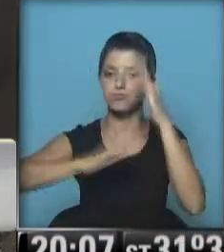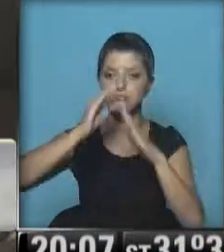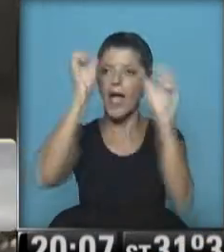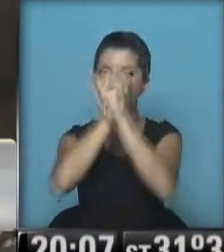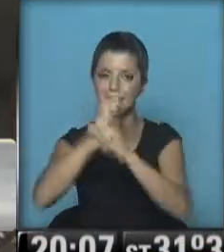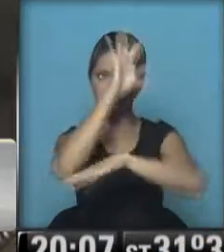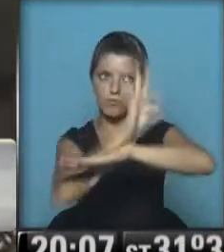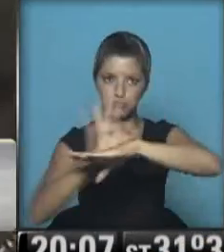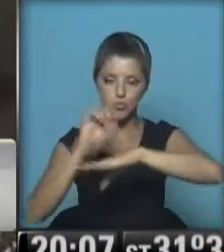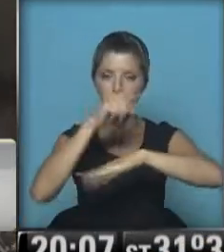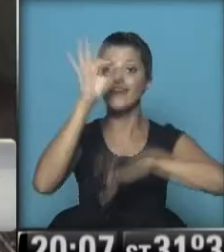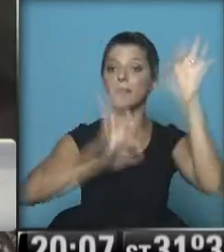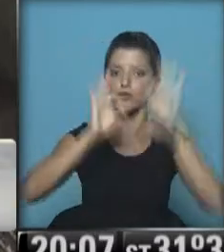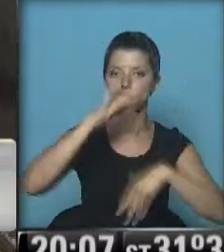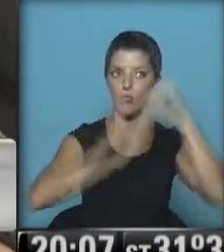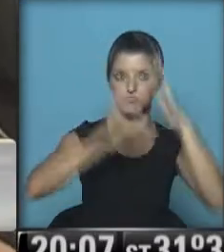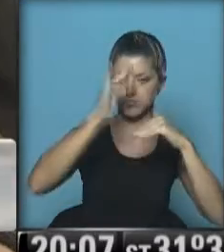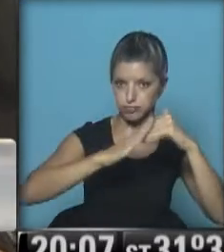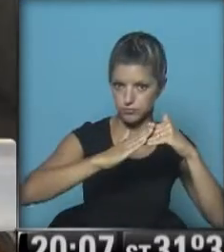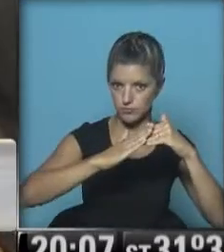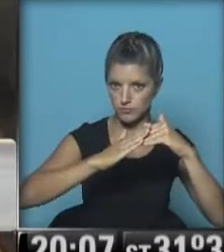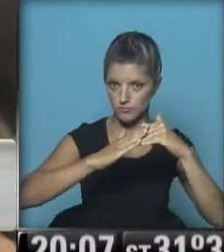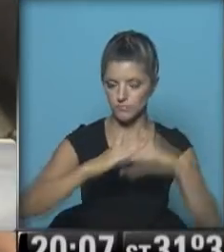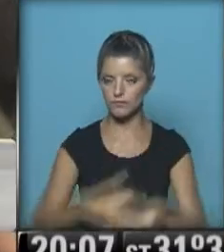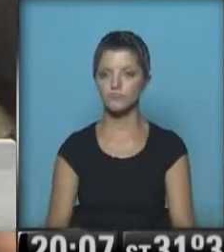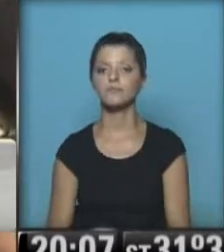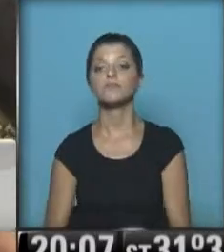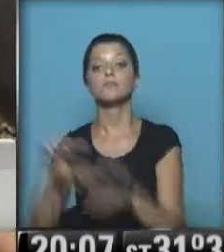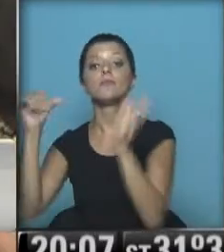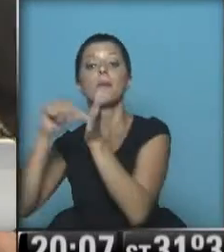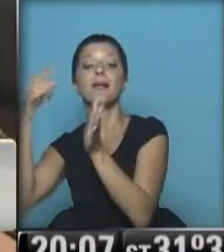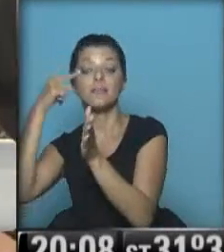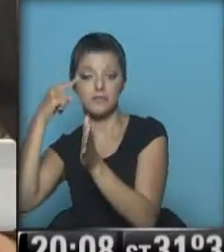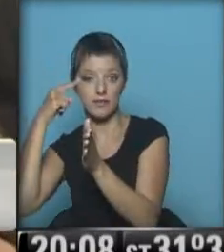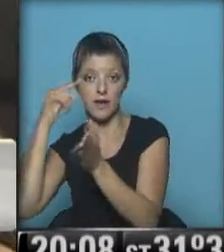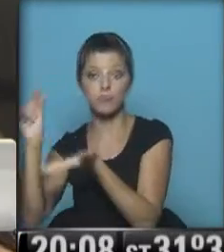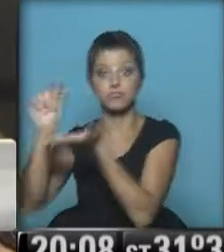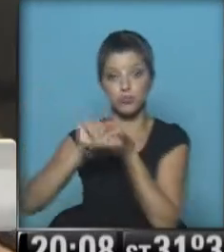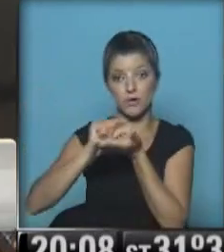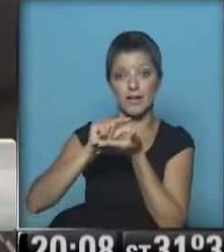ingeniera constructora del proyecto y China va a aportar